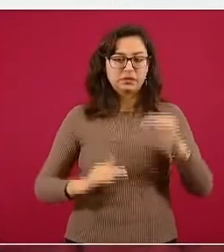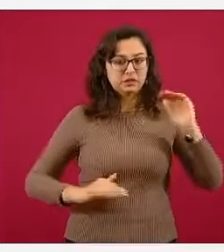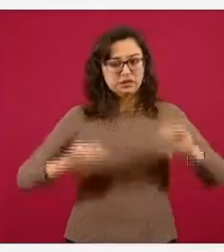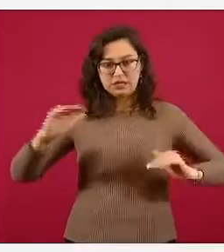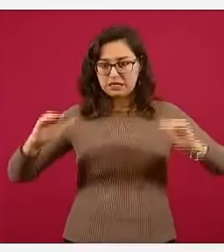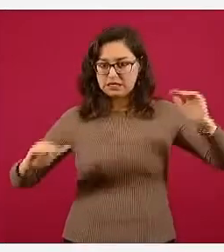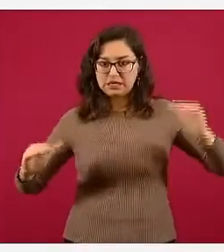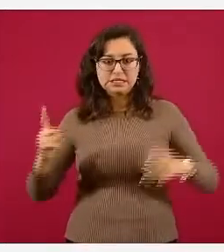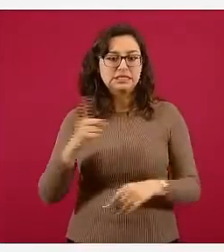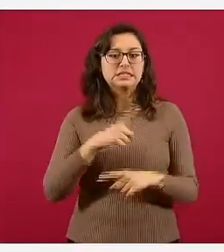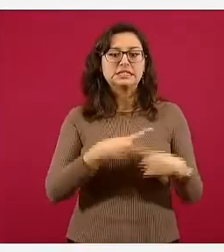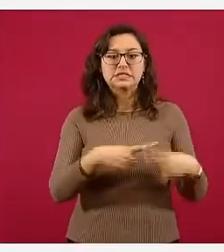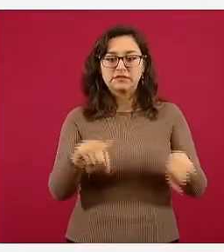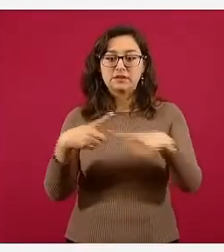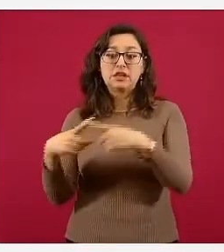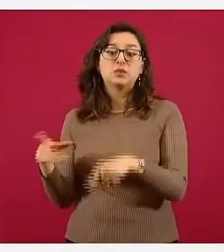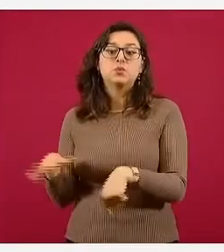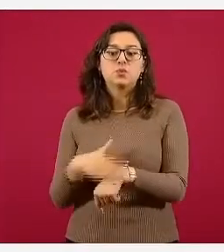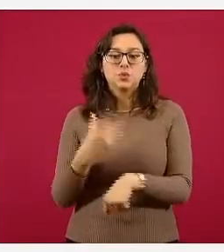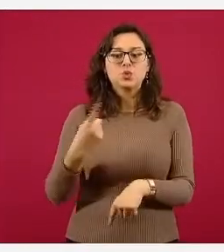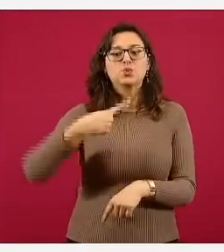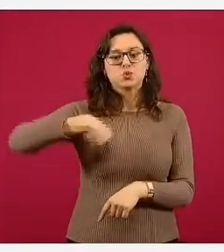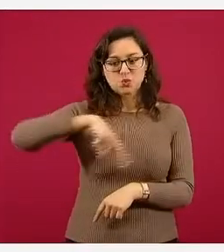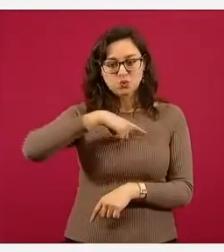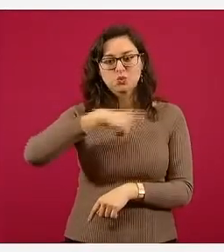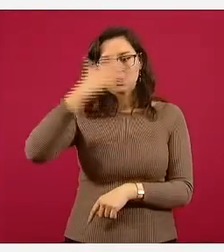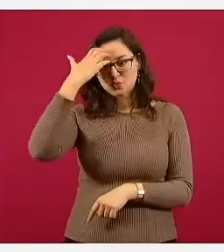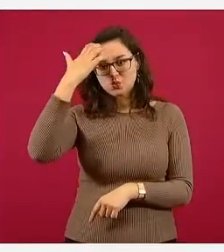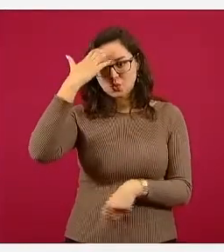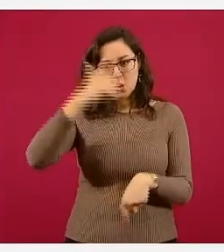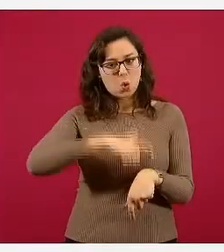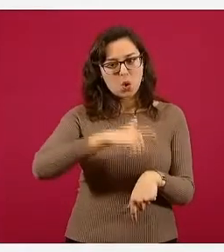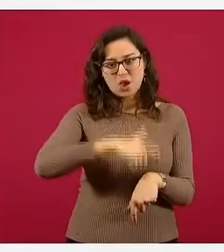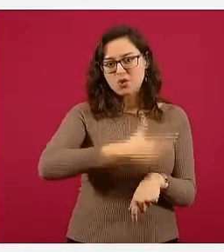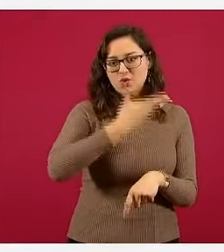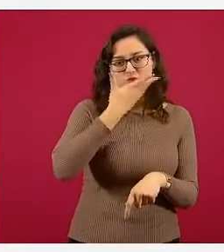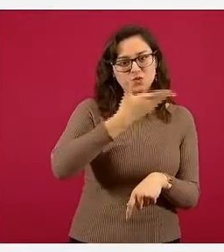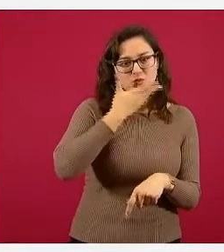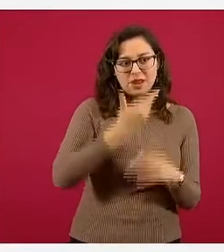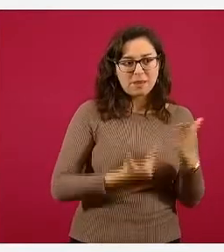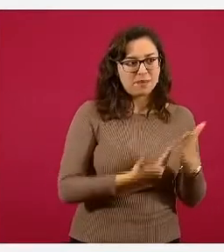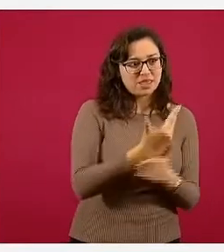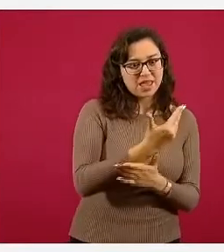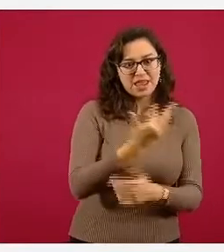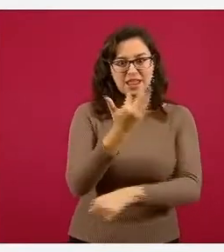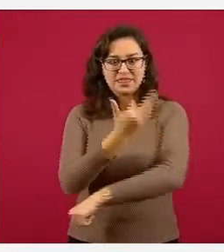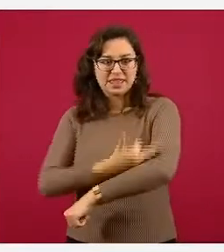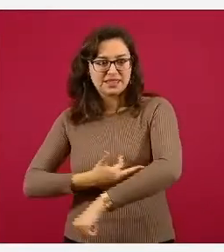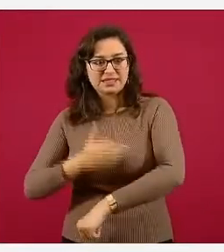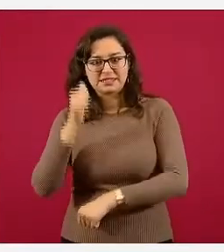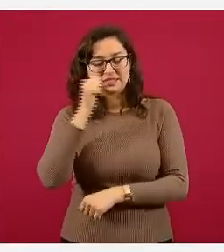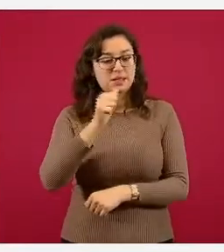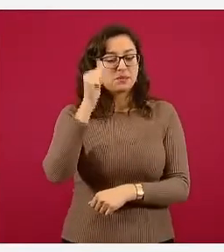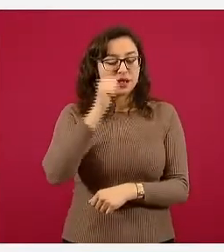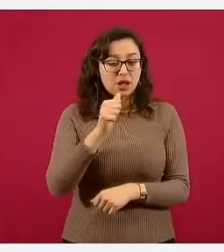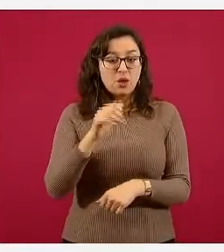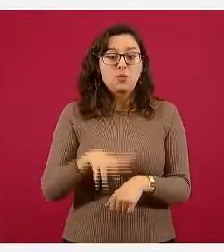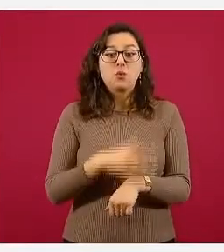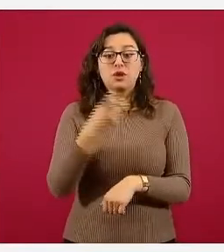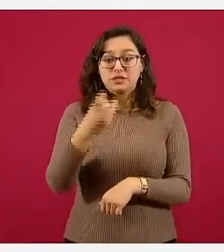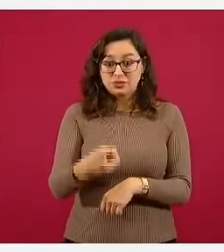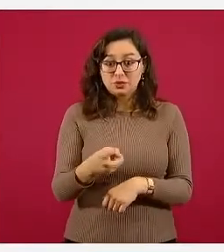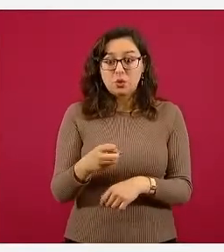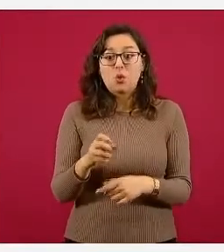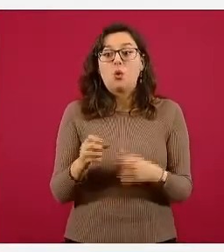horarios? Porque sabemos y conocemos las horas picos tradicionales, como se las enseñé en las gráficas anteriores. Conforme se fueron